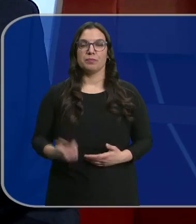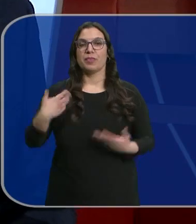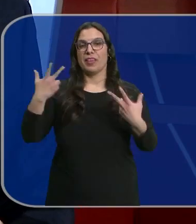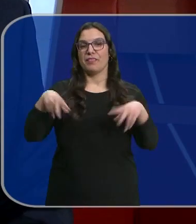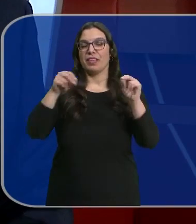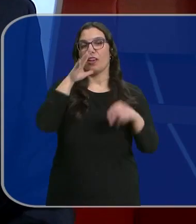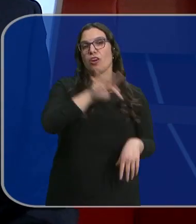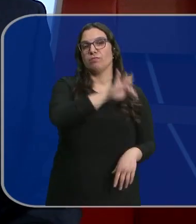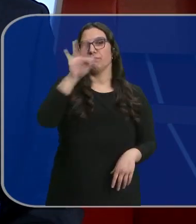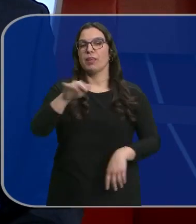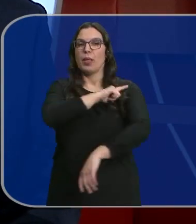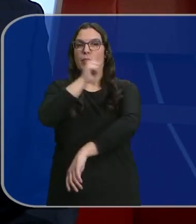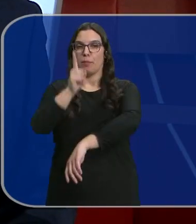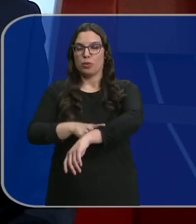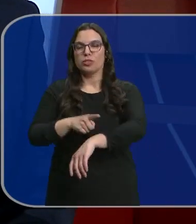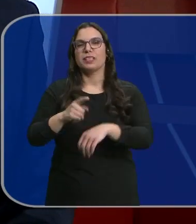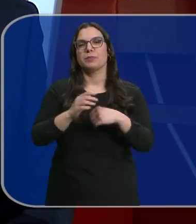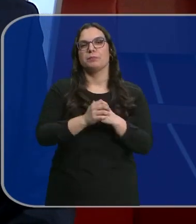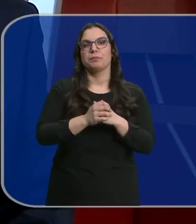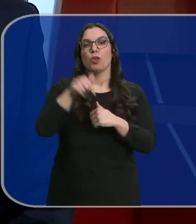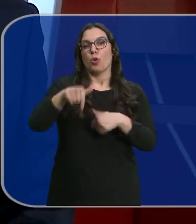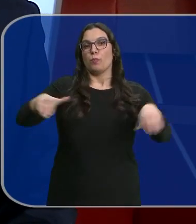Así nos vamos, se quedan ahora con los deportes, con Fernando